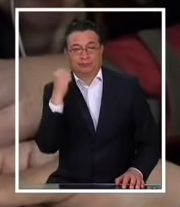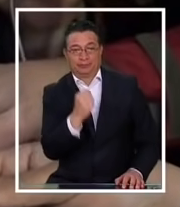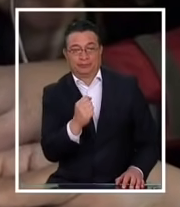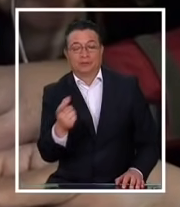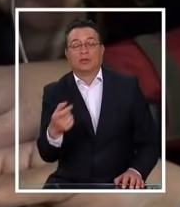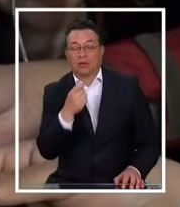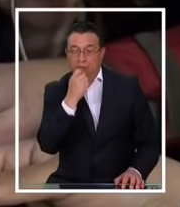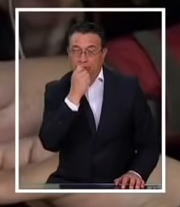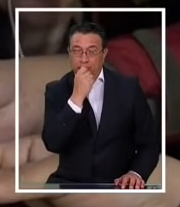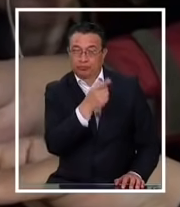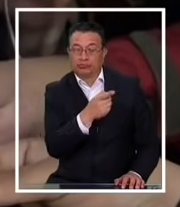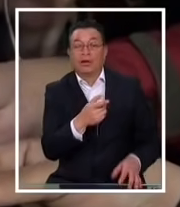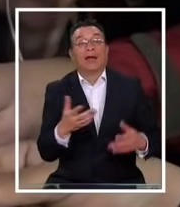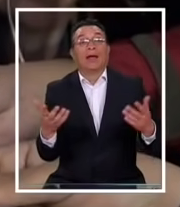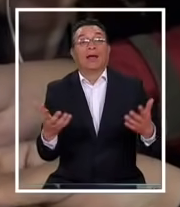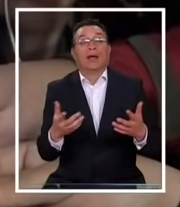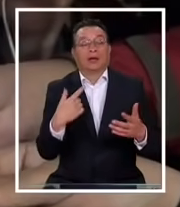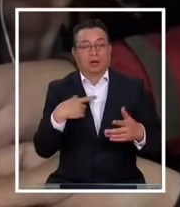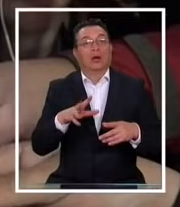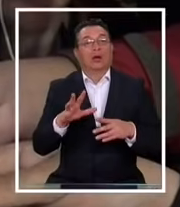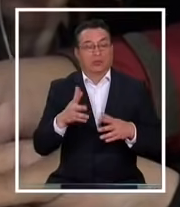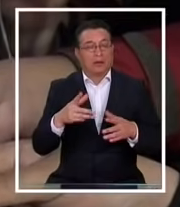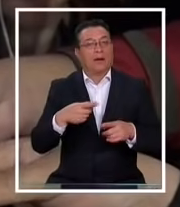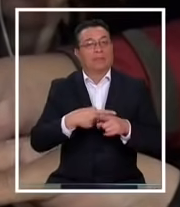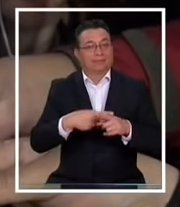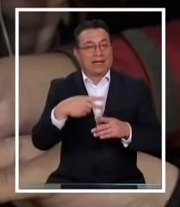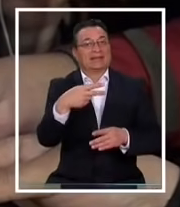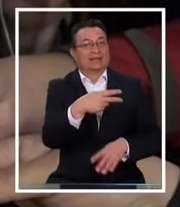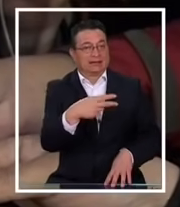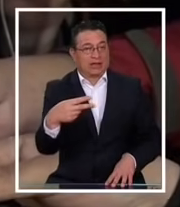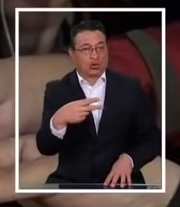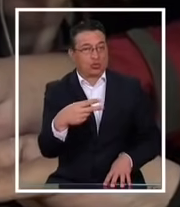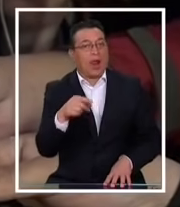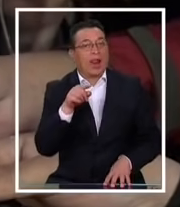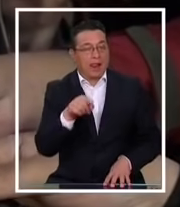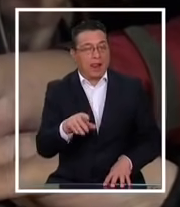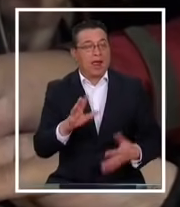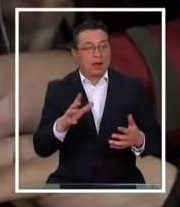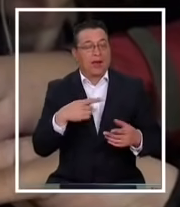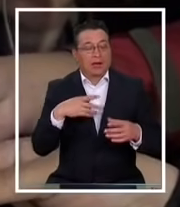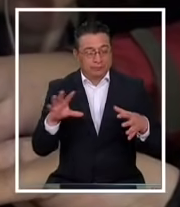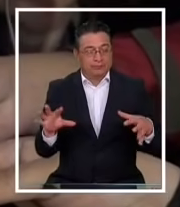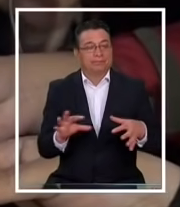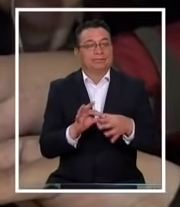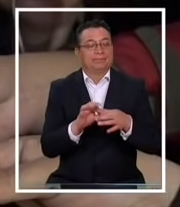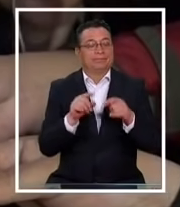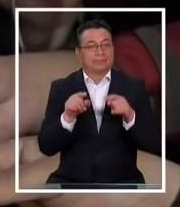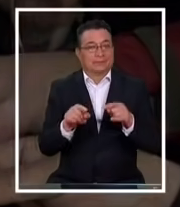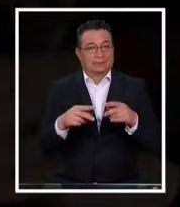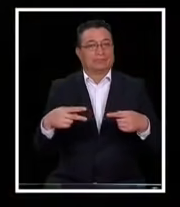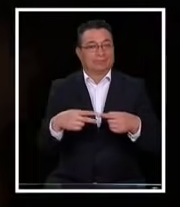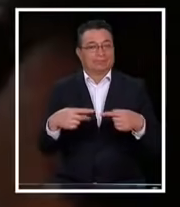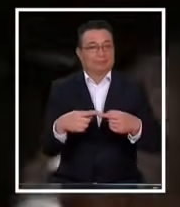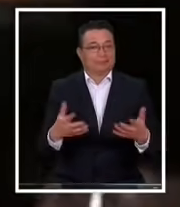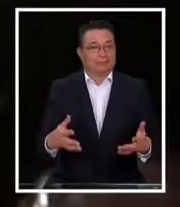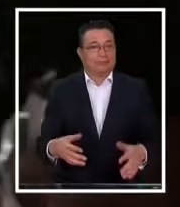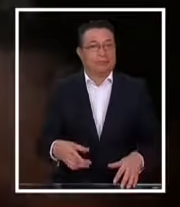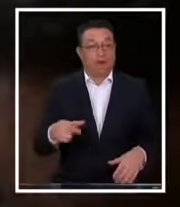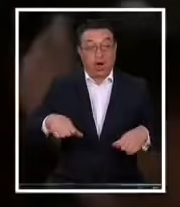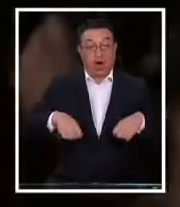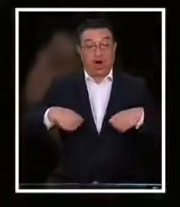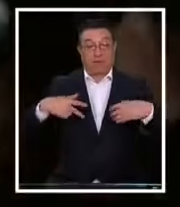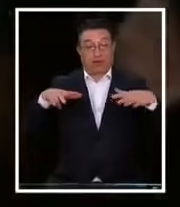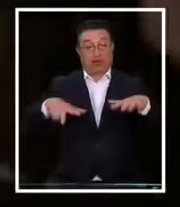Se recibió una denuncia por algún hecho de connotación sexual en relación con precisamente con este incidente. El joven